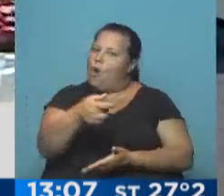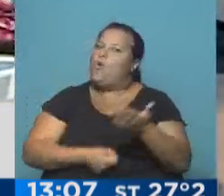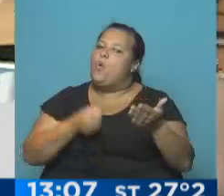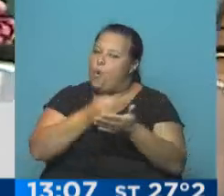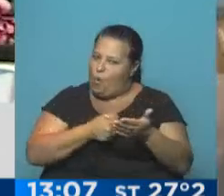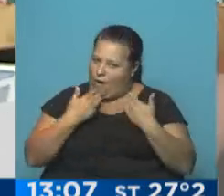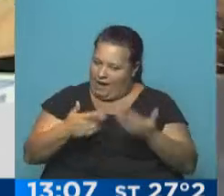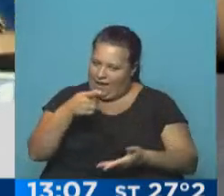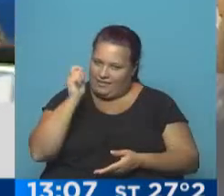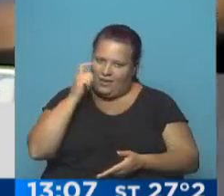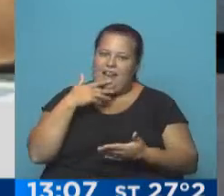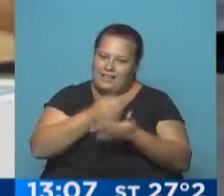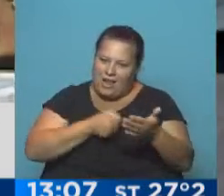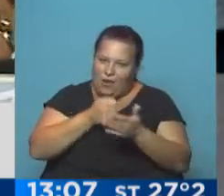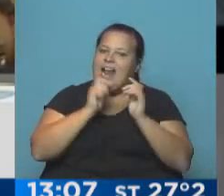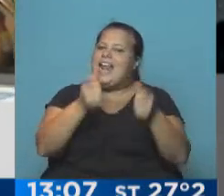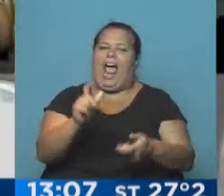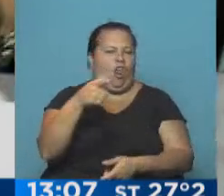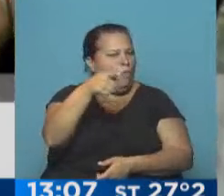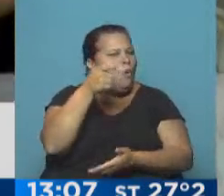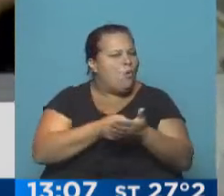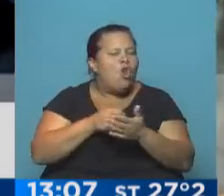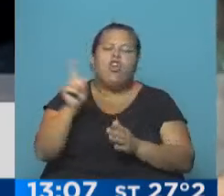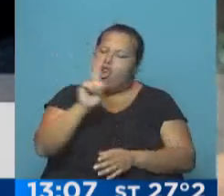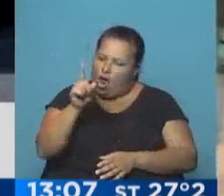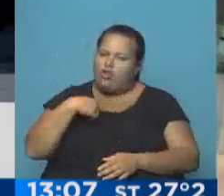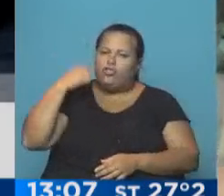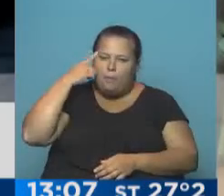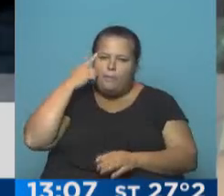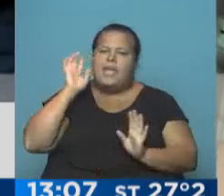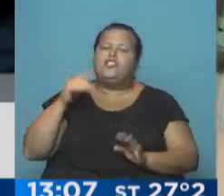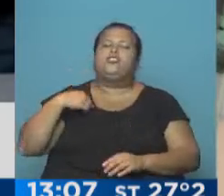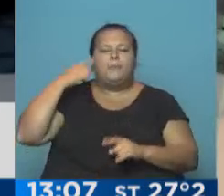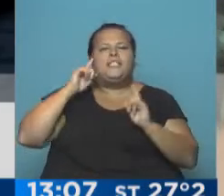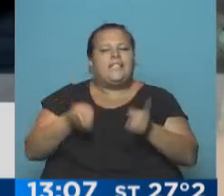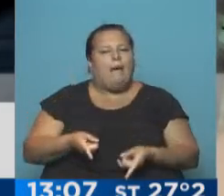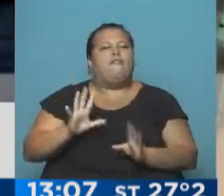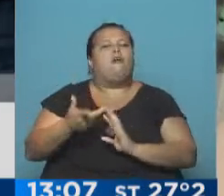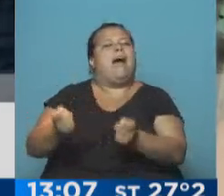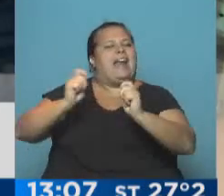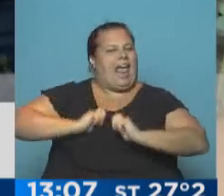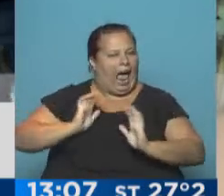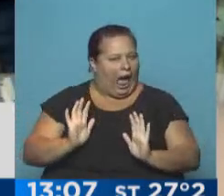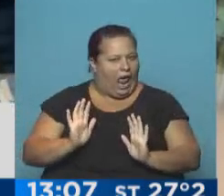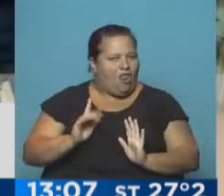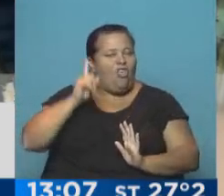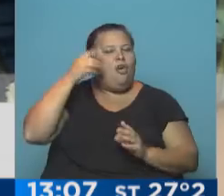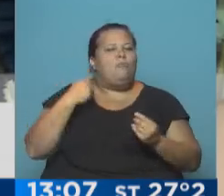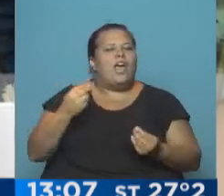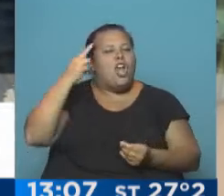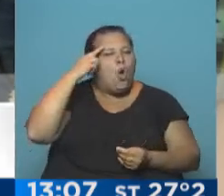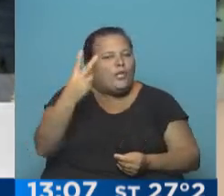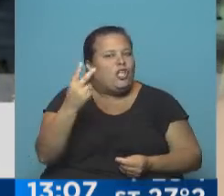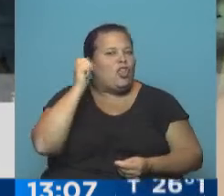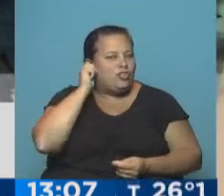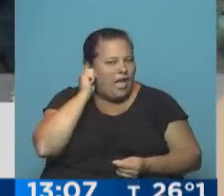lucha. Regalo yo, no hay, la lucha. No, chicha. Yo creo que hay marcando un regalo, un camino. Creo que también hay un regalo porque tengo 92